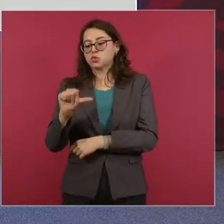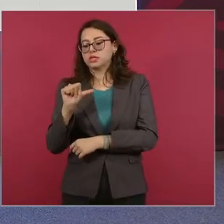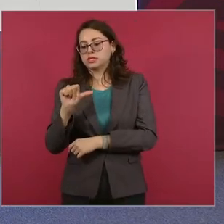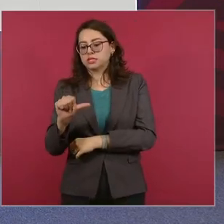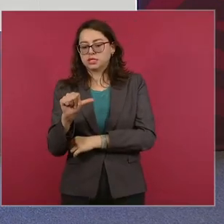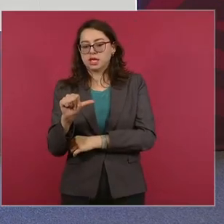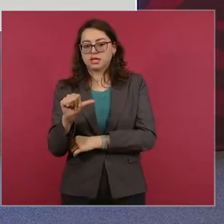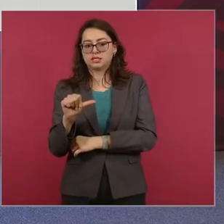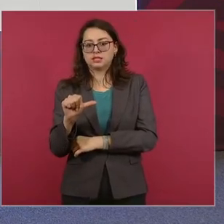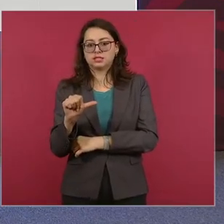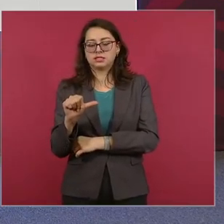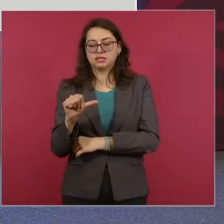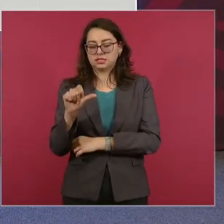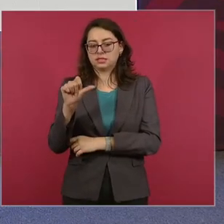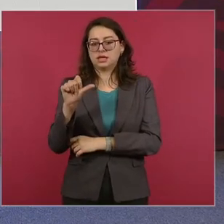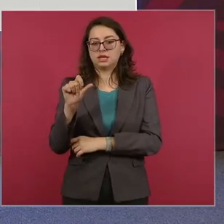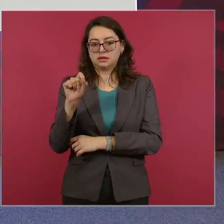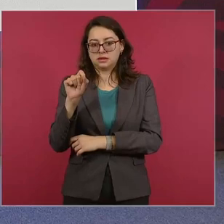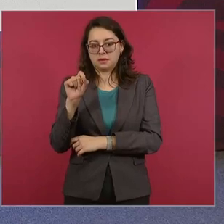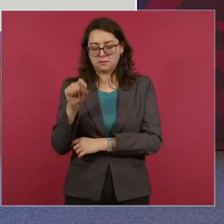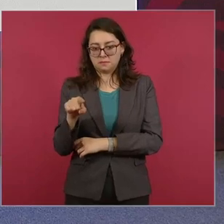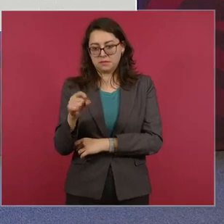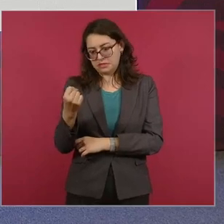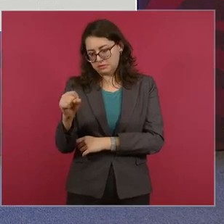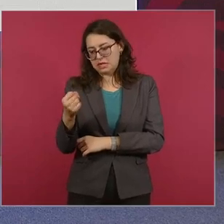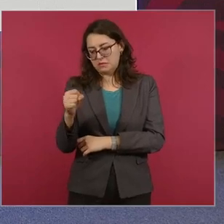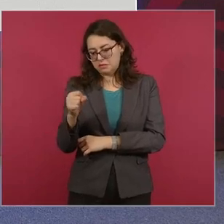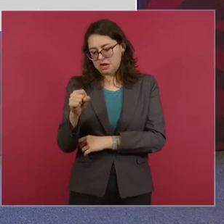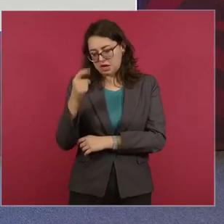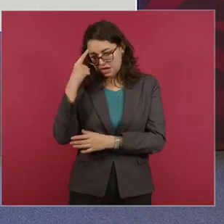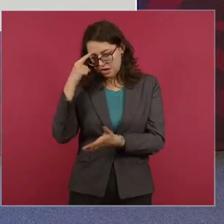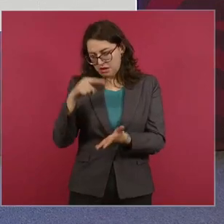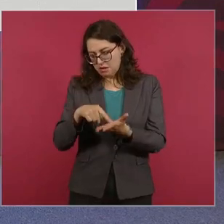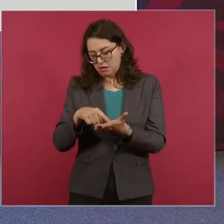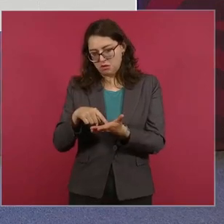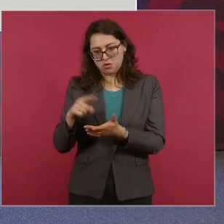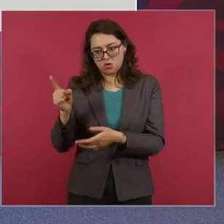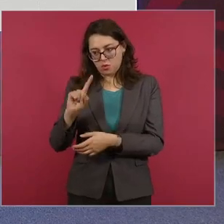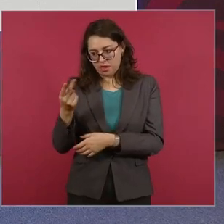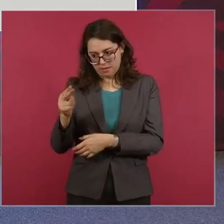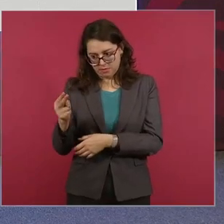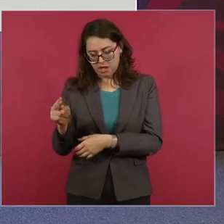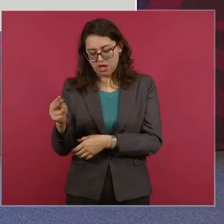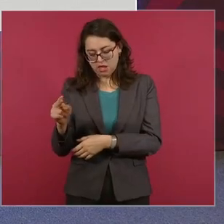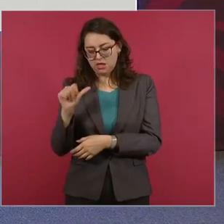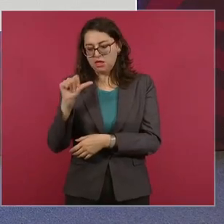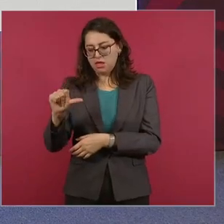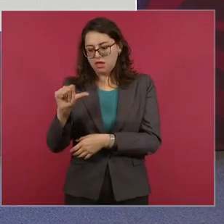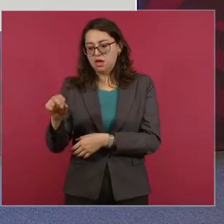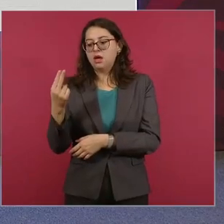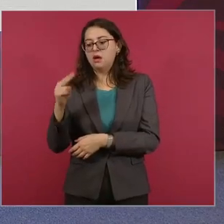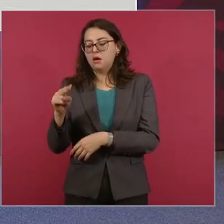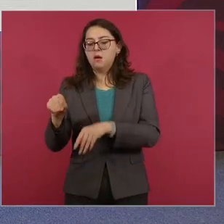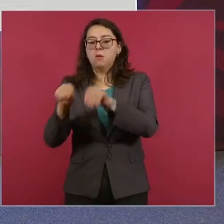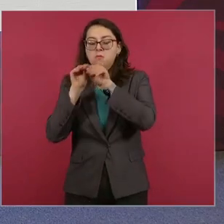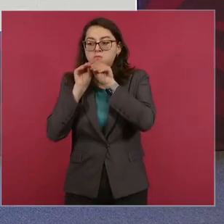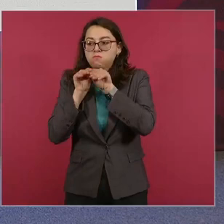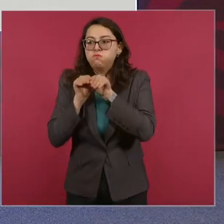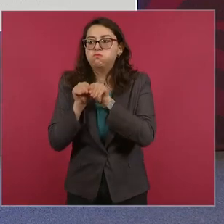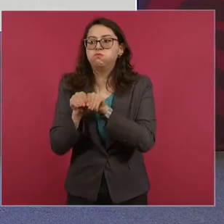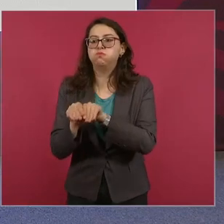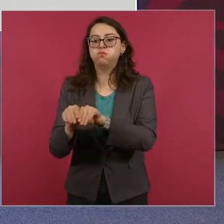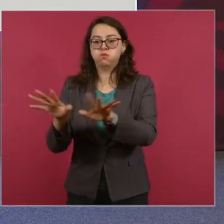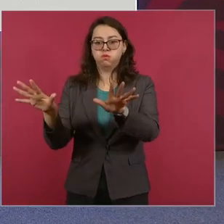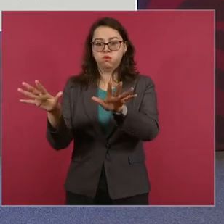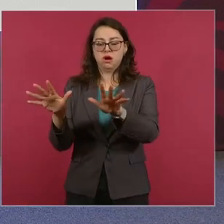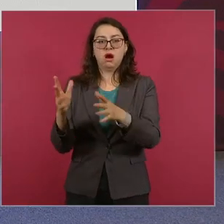de ese mes que debe ser septiembre no noviembre en un acto en